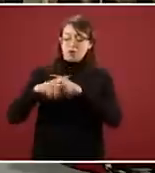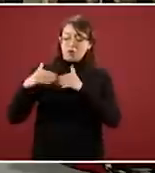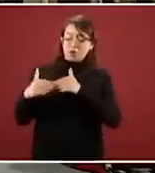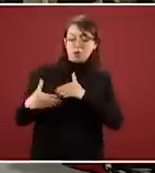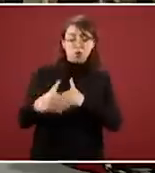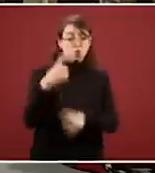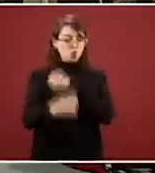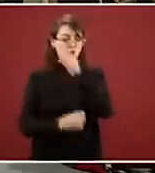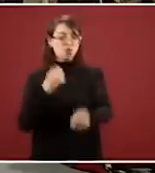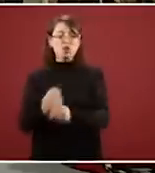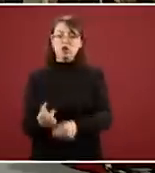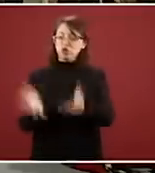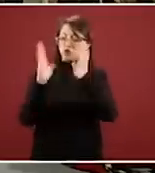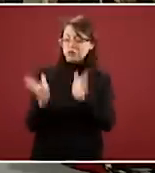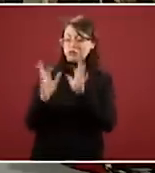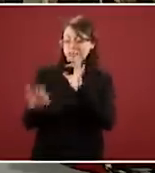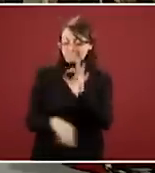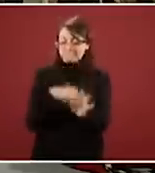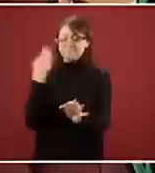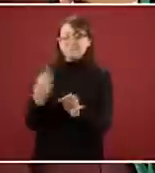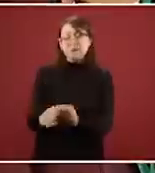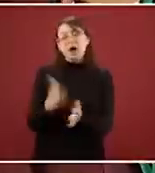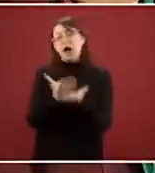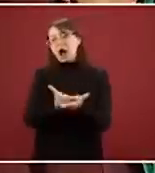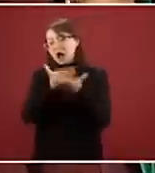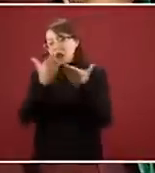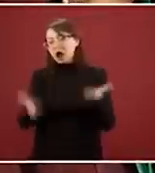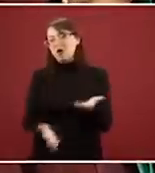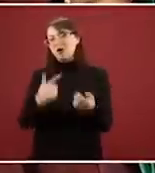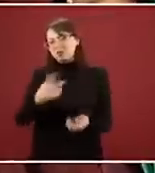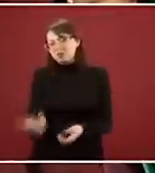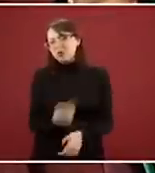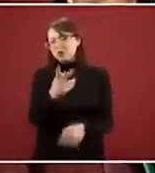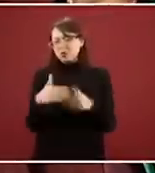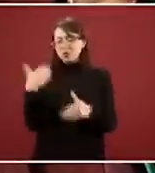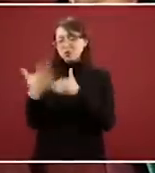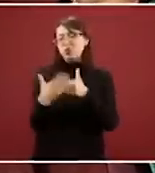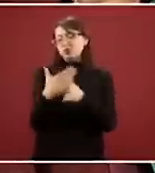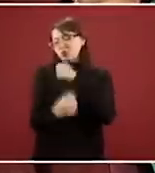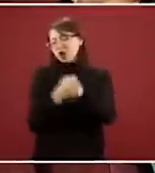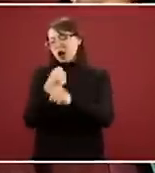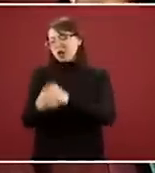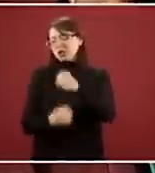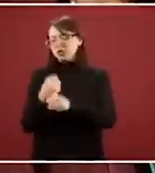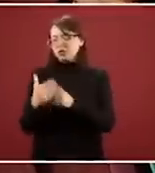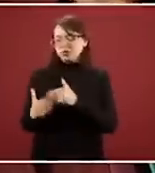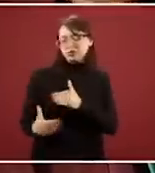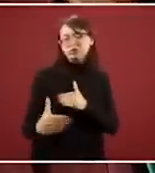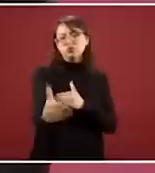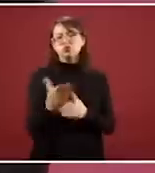¿cuáles son las cosas que corregiría ya en los años que siguen de lo que ha acontecido en estos 13 meses de